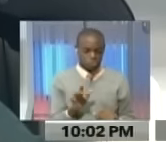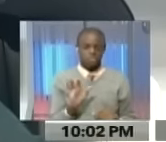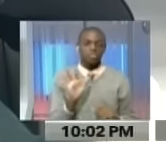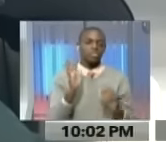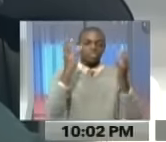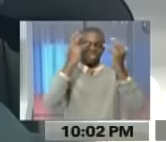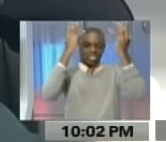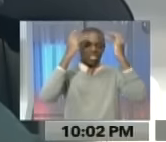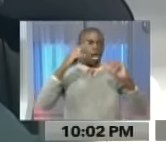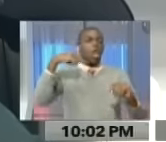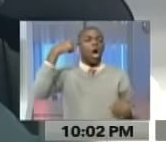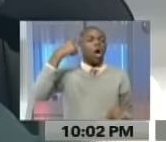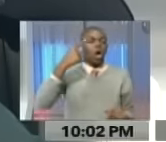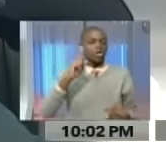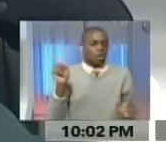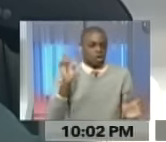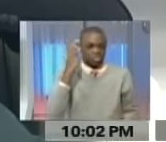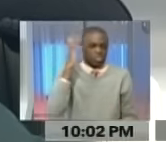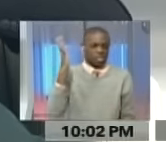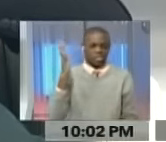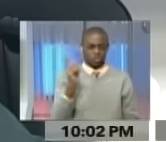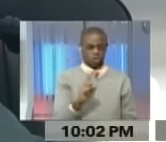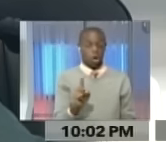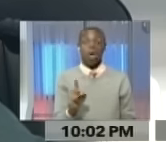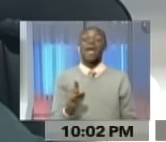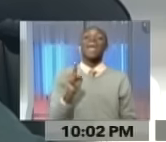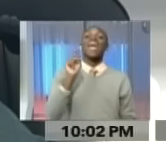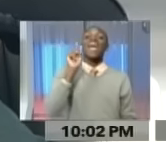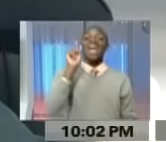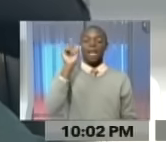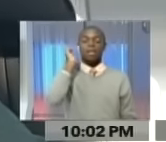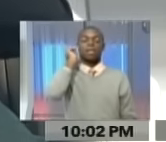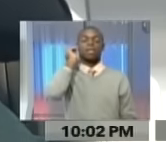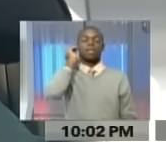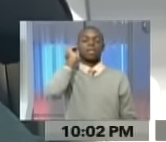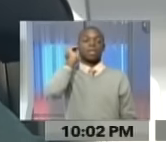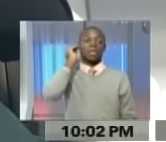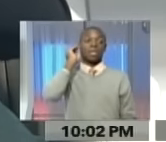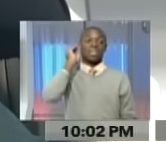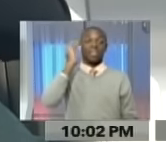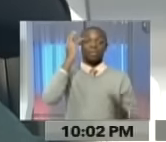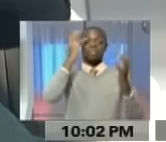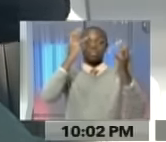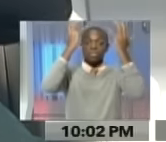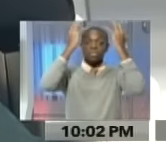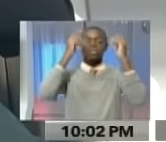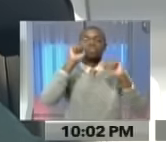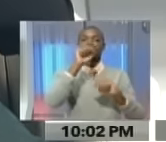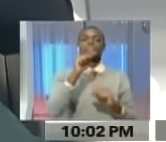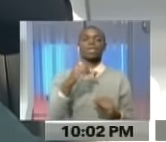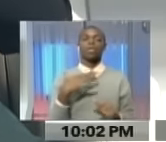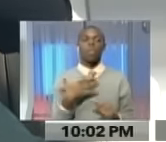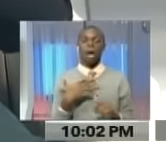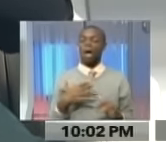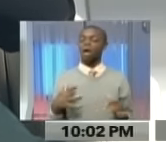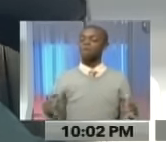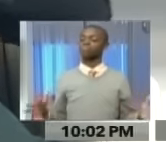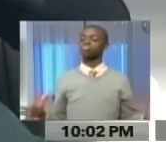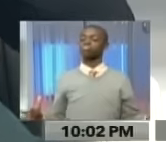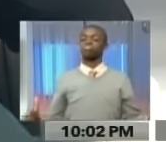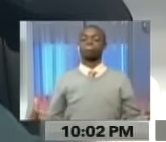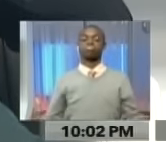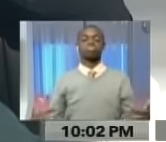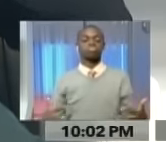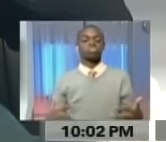Ramos alu eh yo creo que es más bien que él se está él se está él se está ubicando en su Nicho está ubicando el